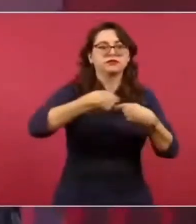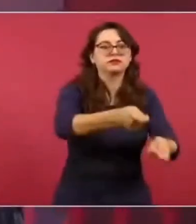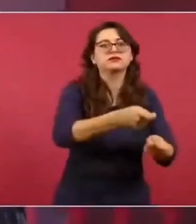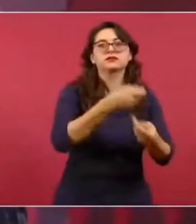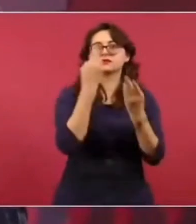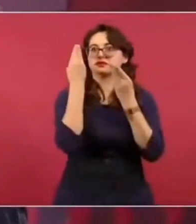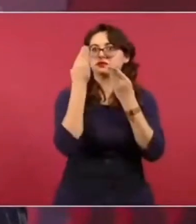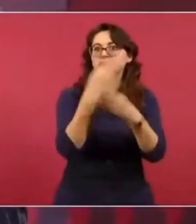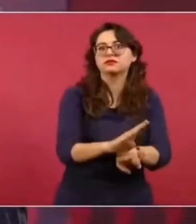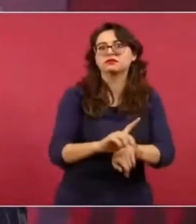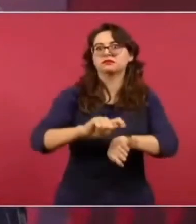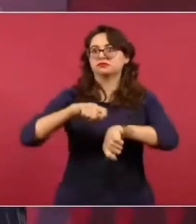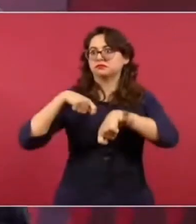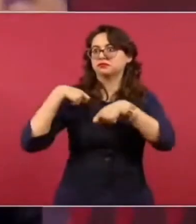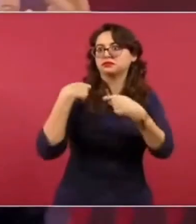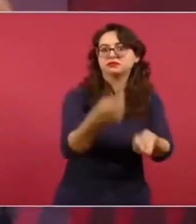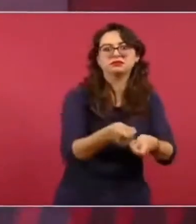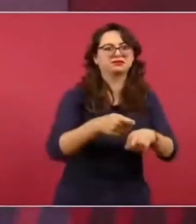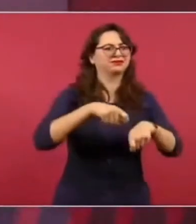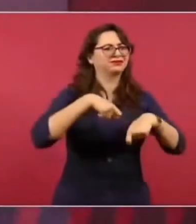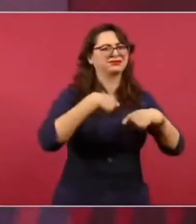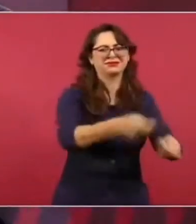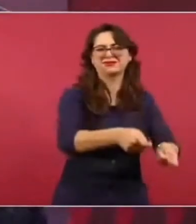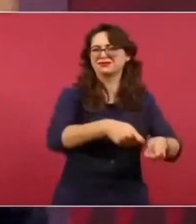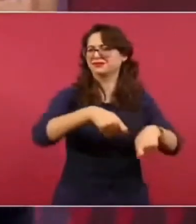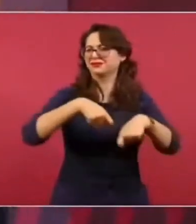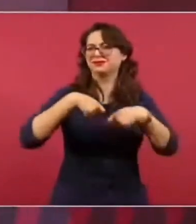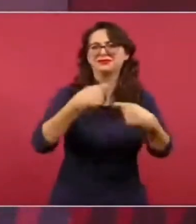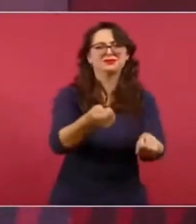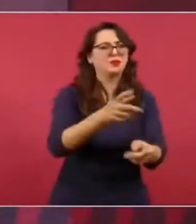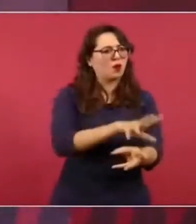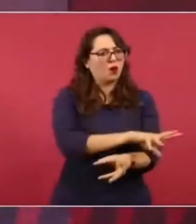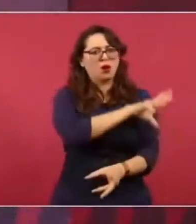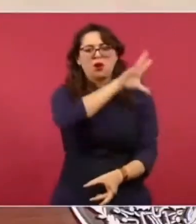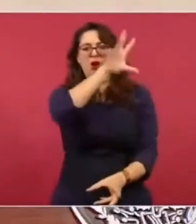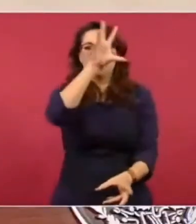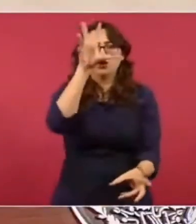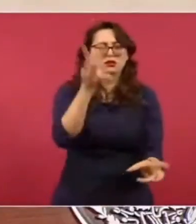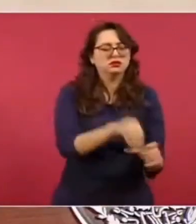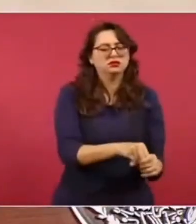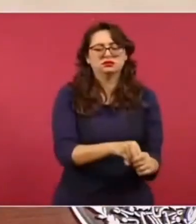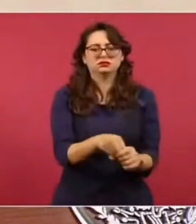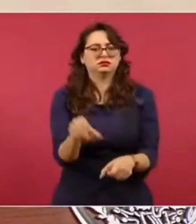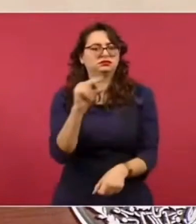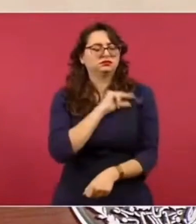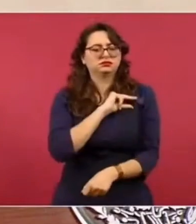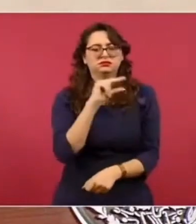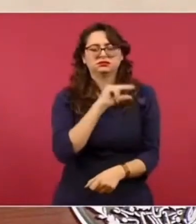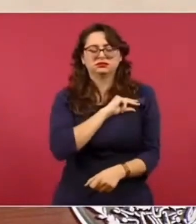acabar con la Comisión Federal de Electricidad, con Pemex.